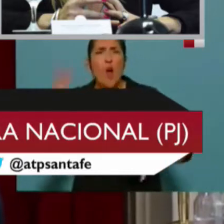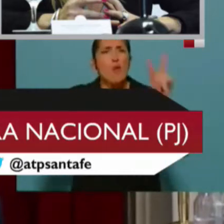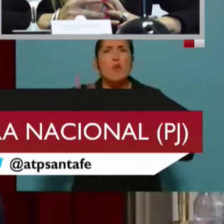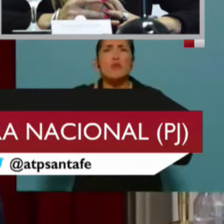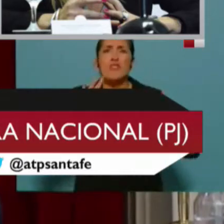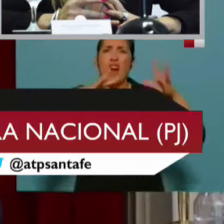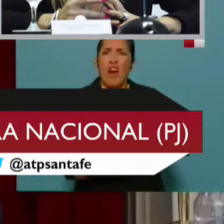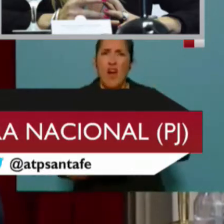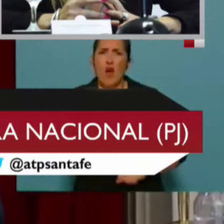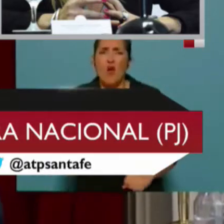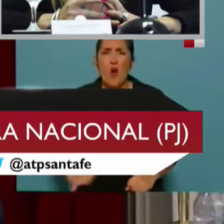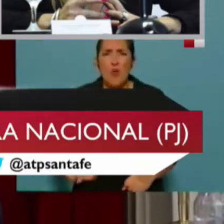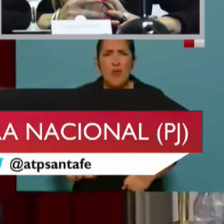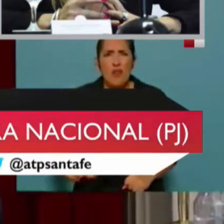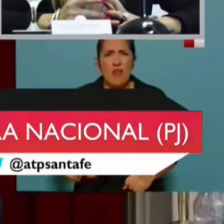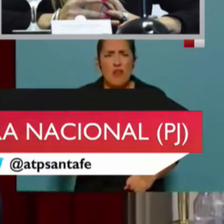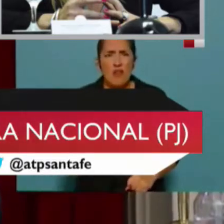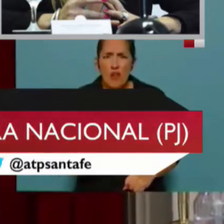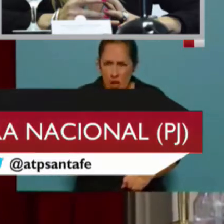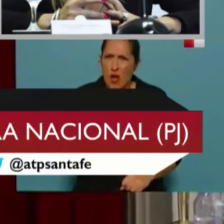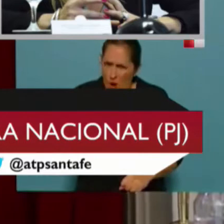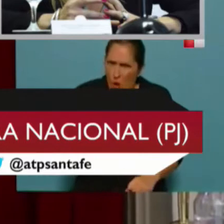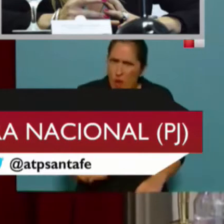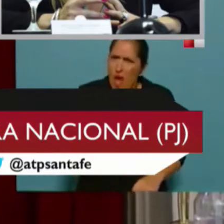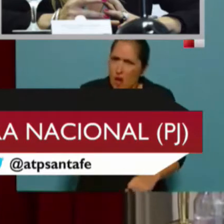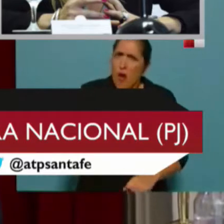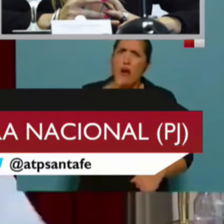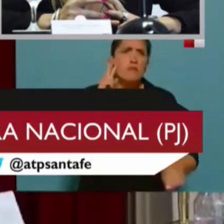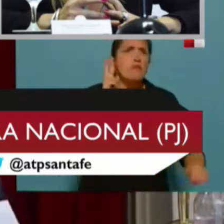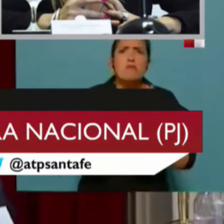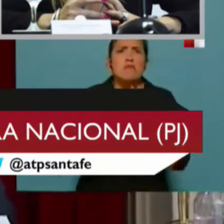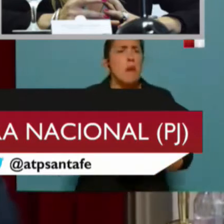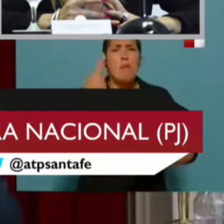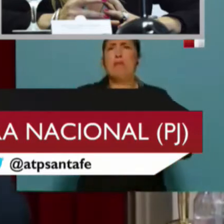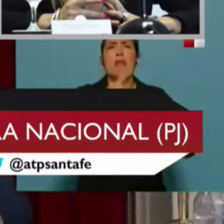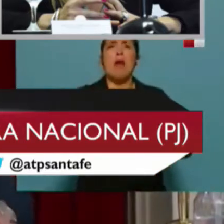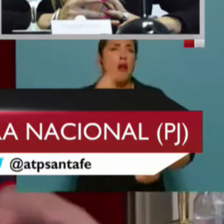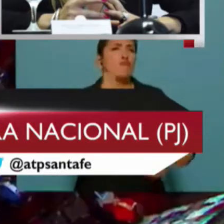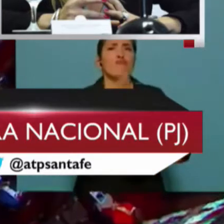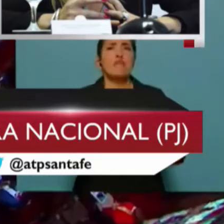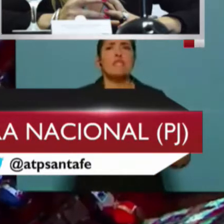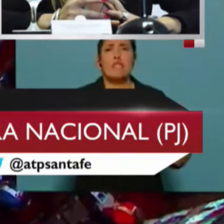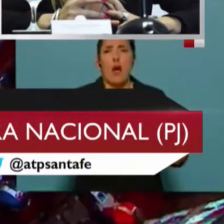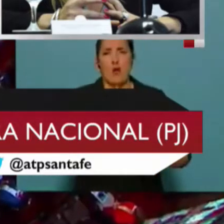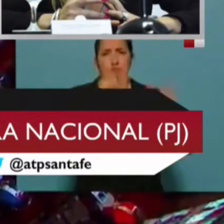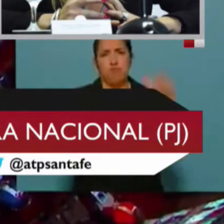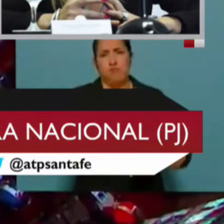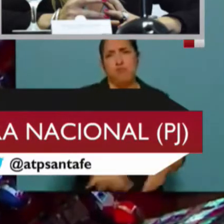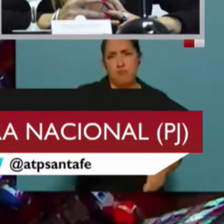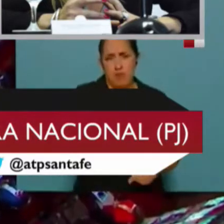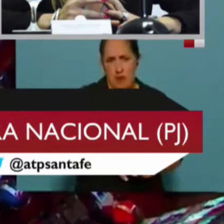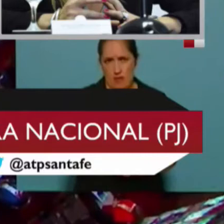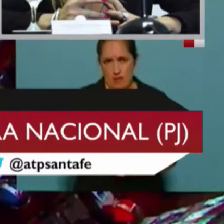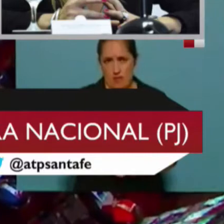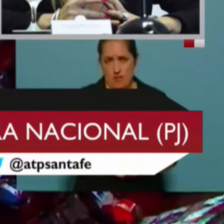muy importante a los miembros del Fondo Monetario Internacional pidiendo que también el Fondo investigue en qué condiciones fue entregado